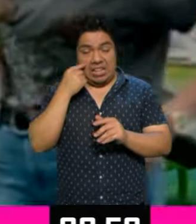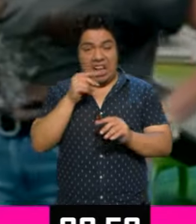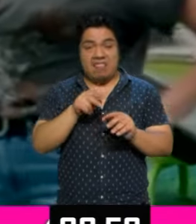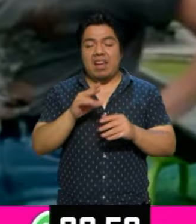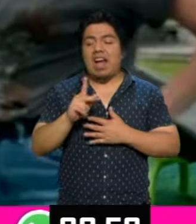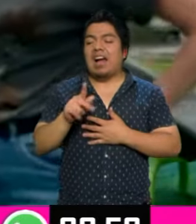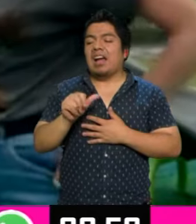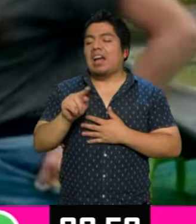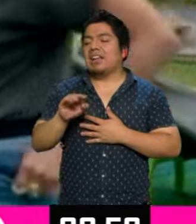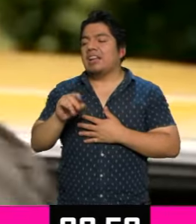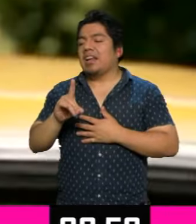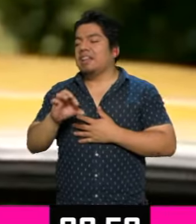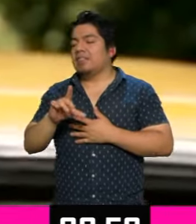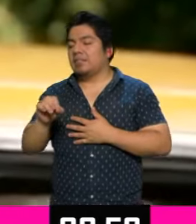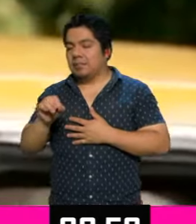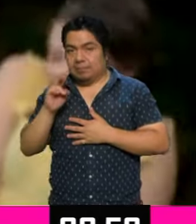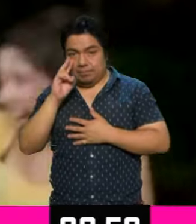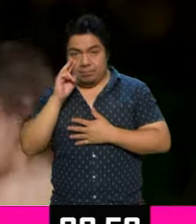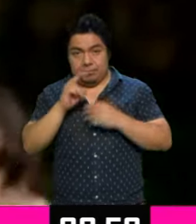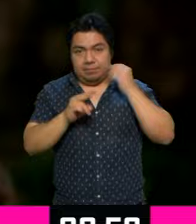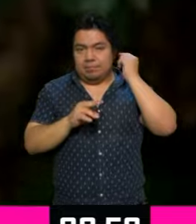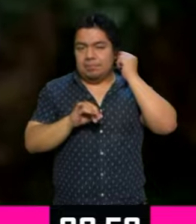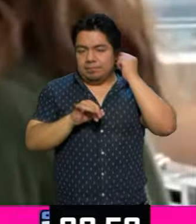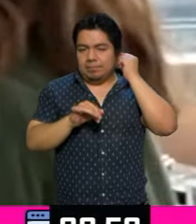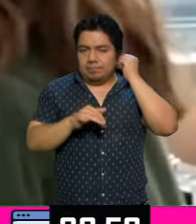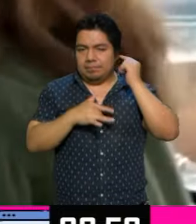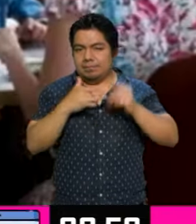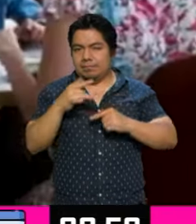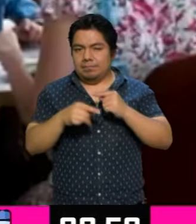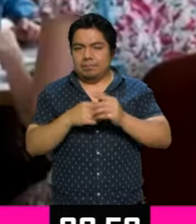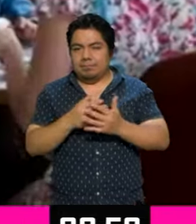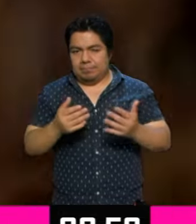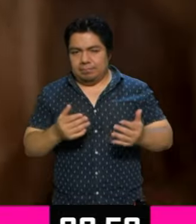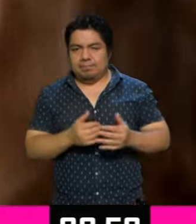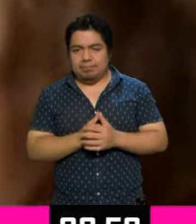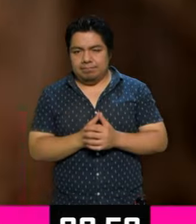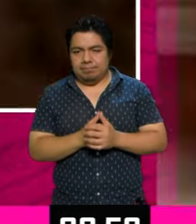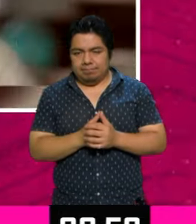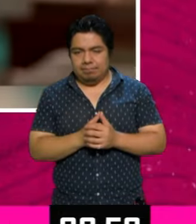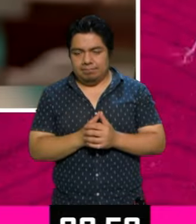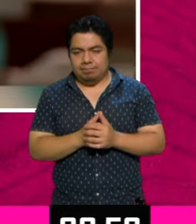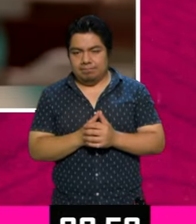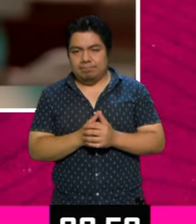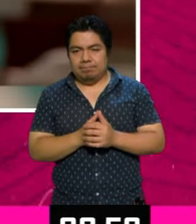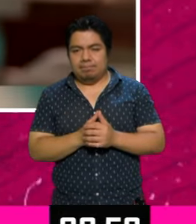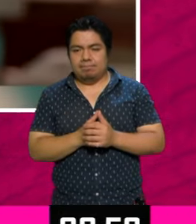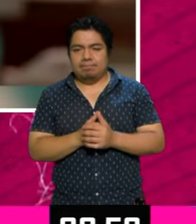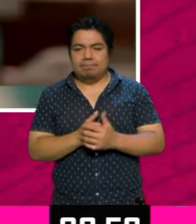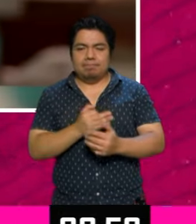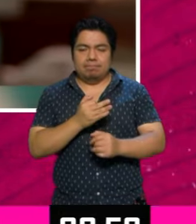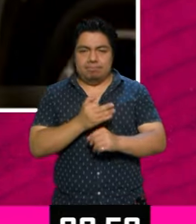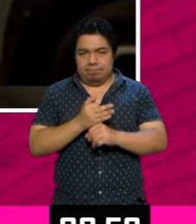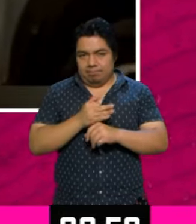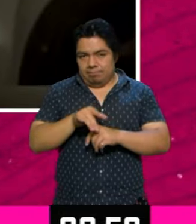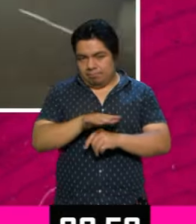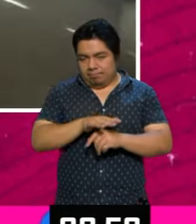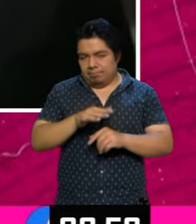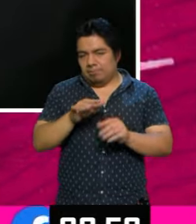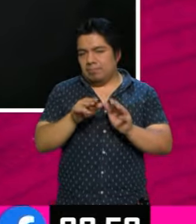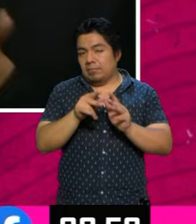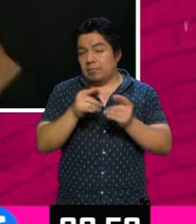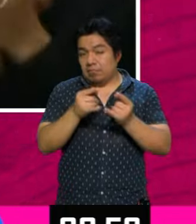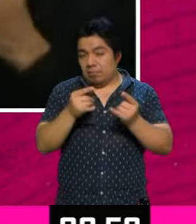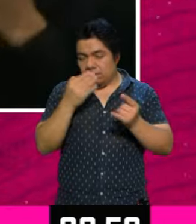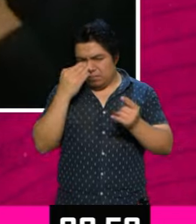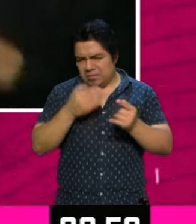en una comedia y estas mujerones se van a entretener mucho. Está en VIX, ya estrenó. Y el último que les traigo es un documental